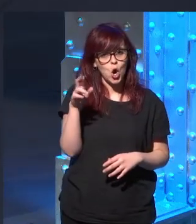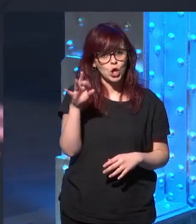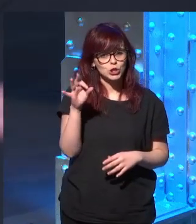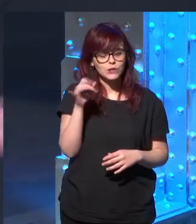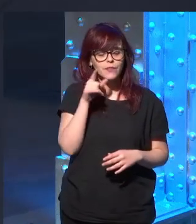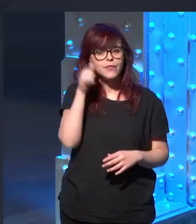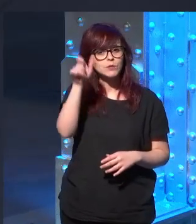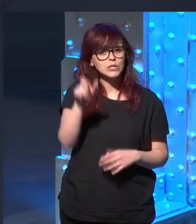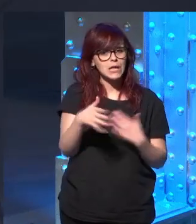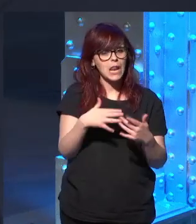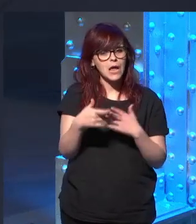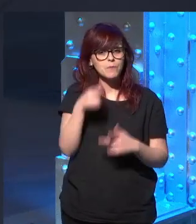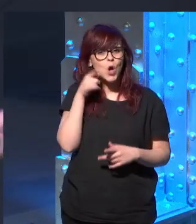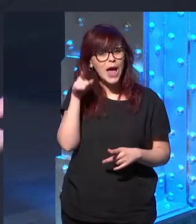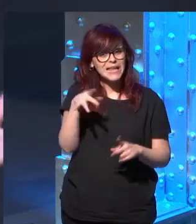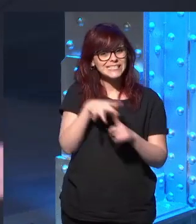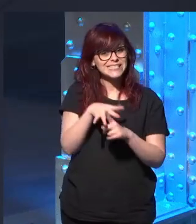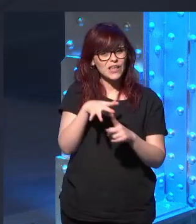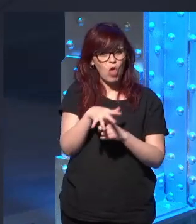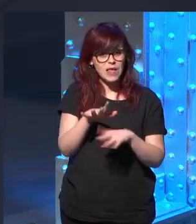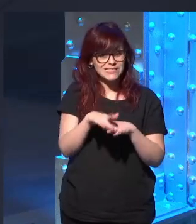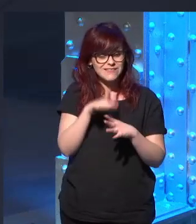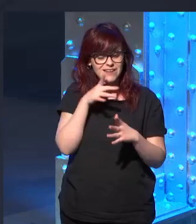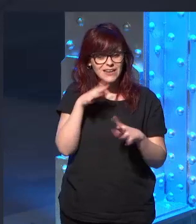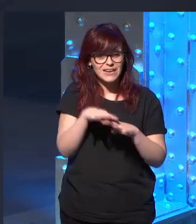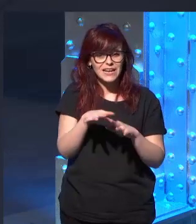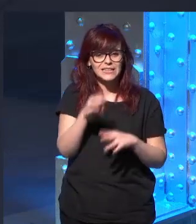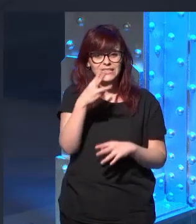hablando de una persona que tiene muchísimos seguidores en las redes.